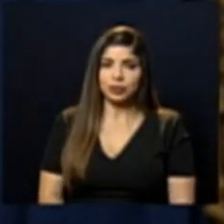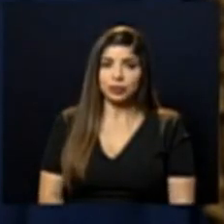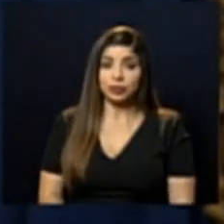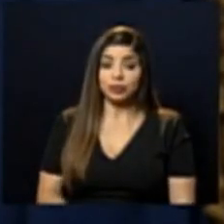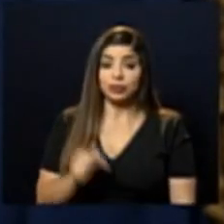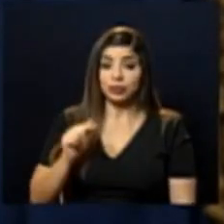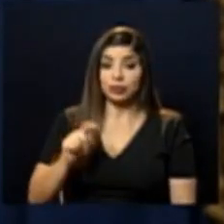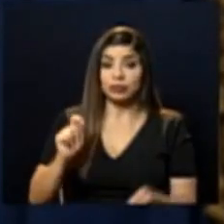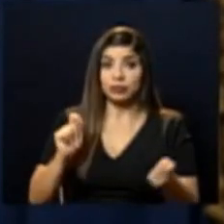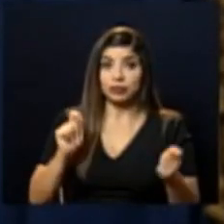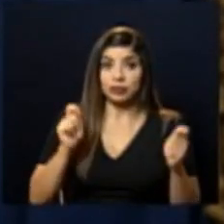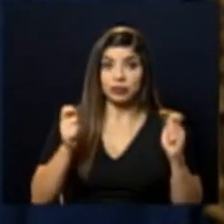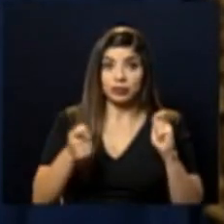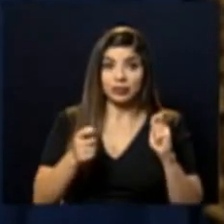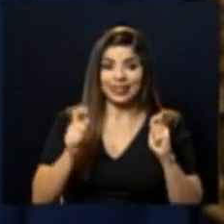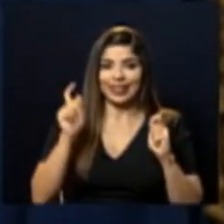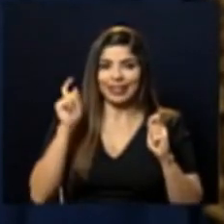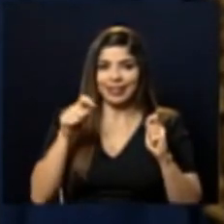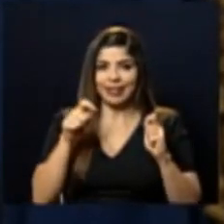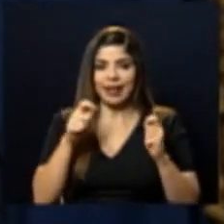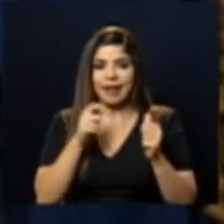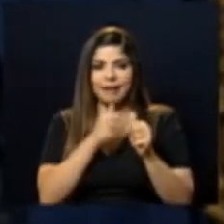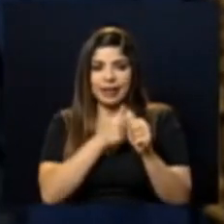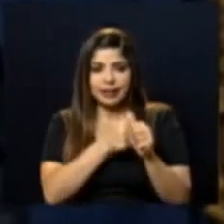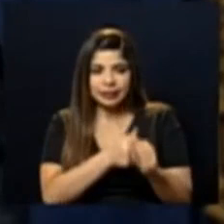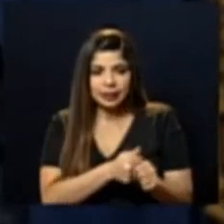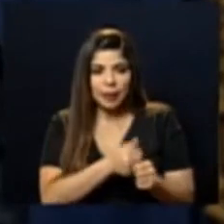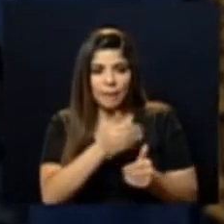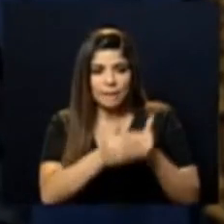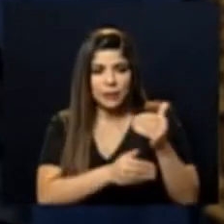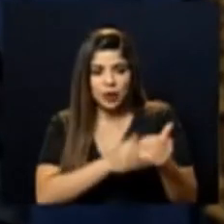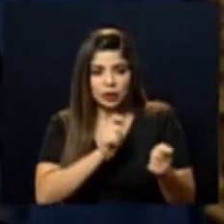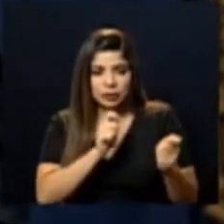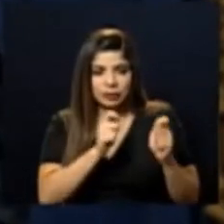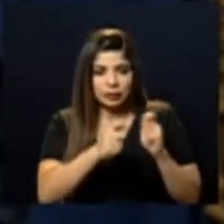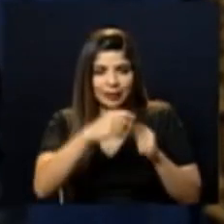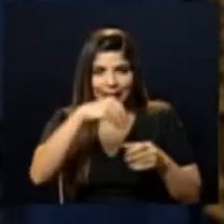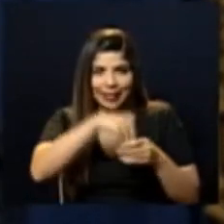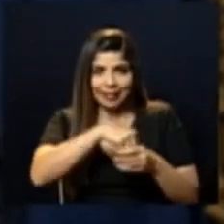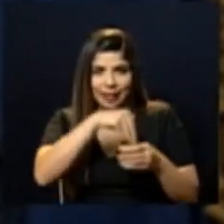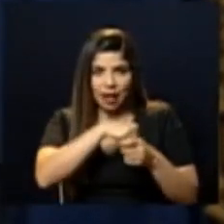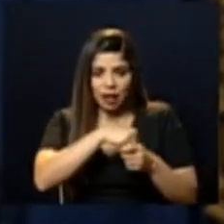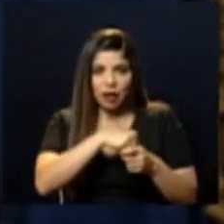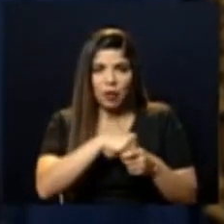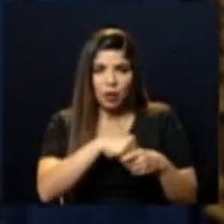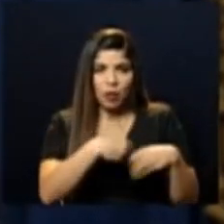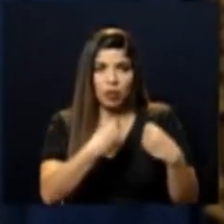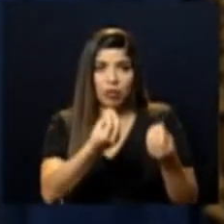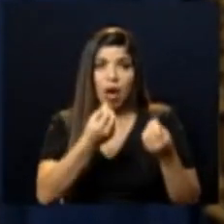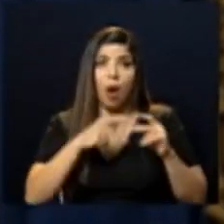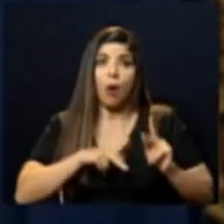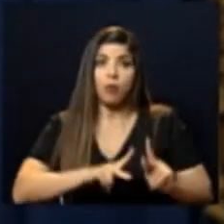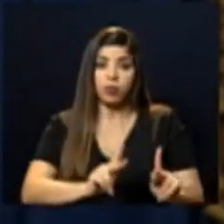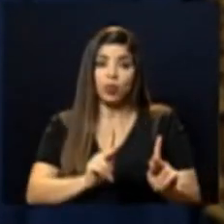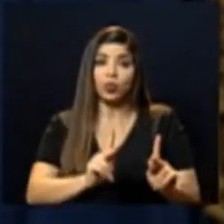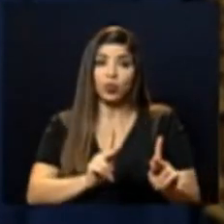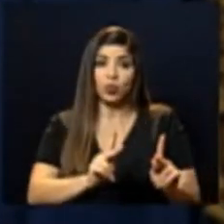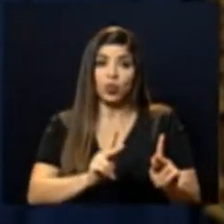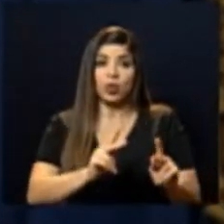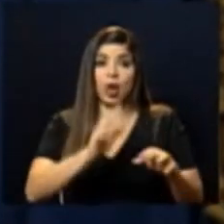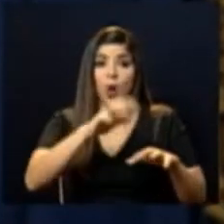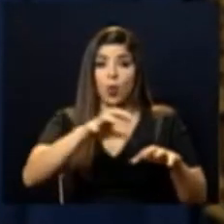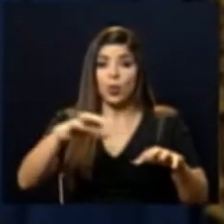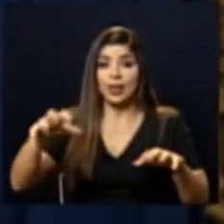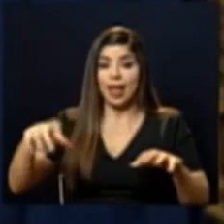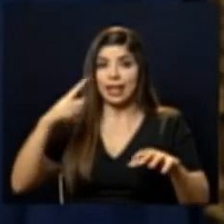Esta transformación debe ir ligada a un proceso de reestructuración interna que le permitirá contar con las unidades